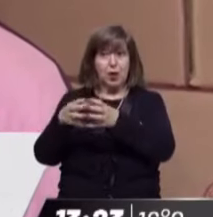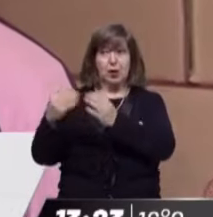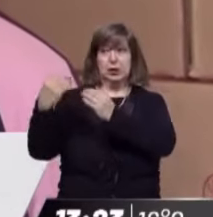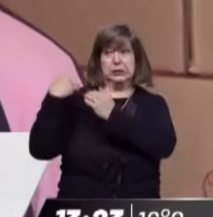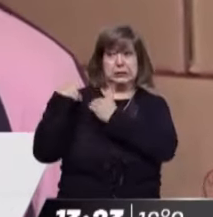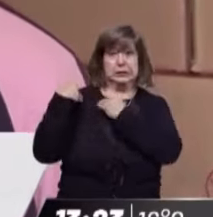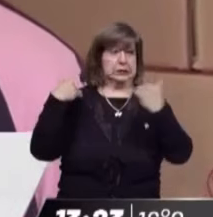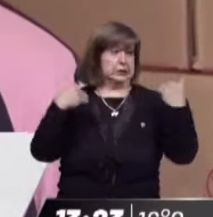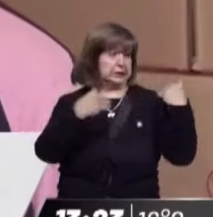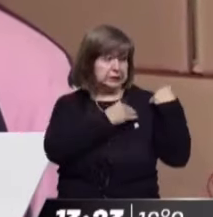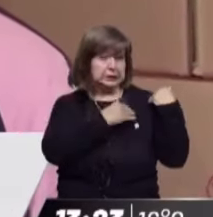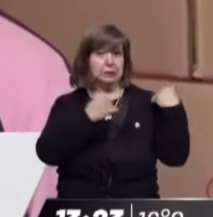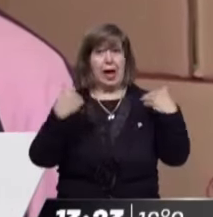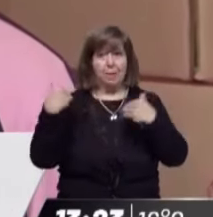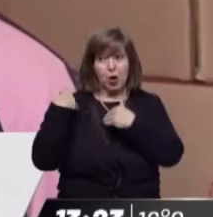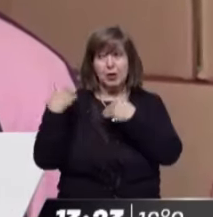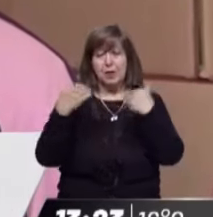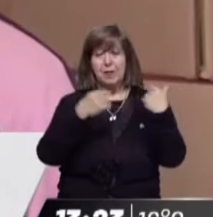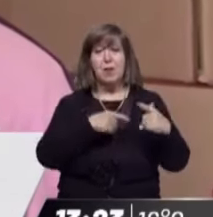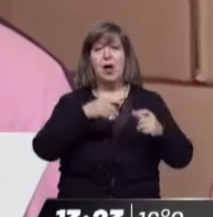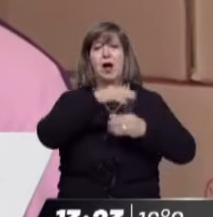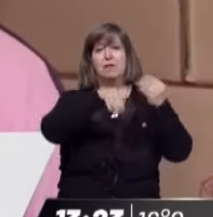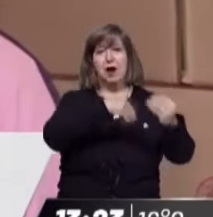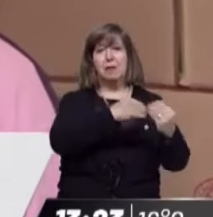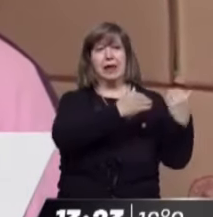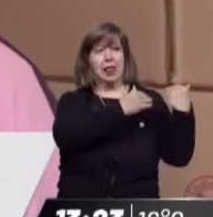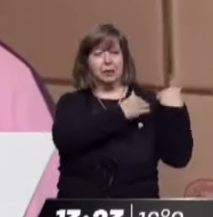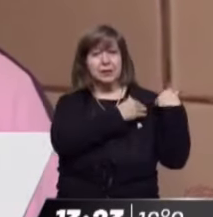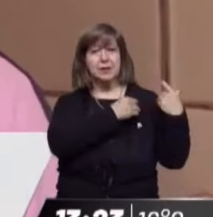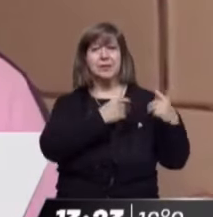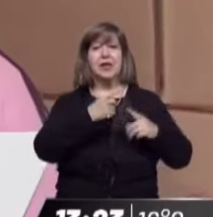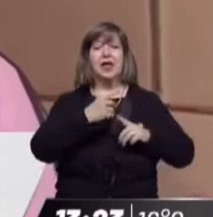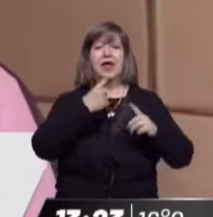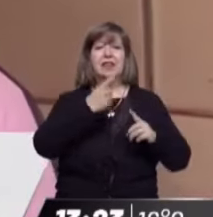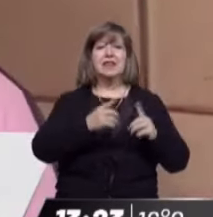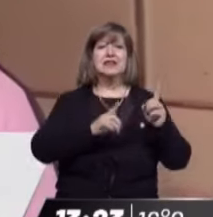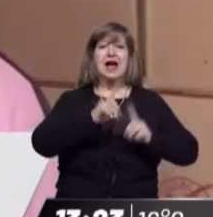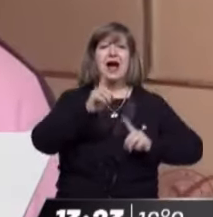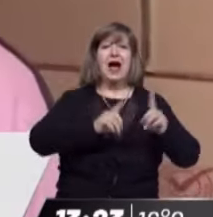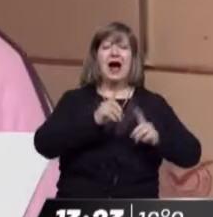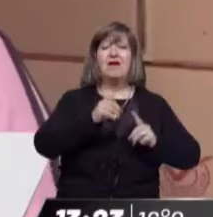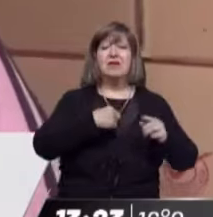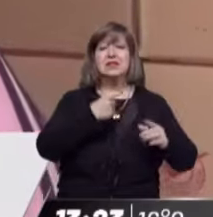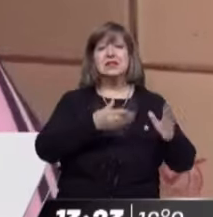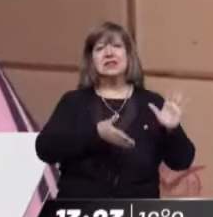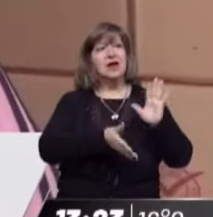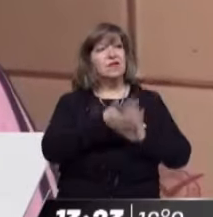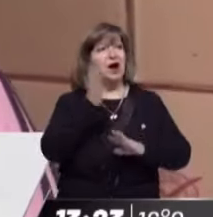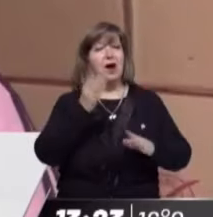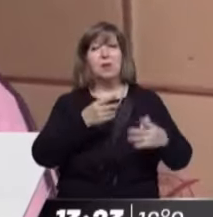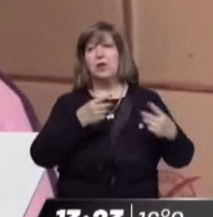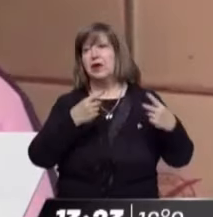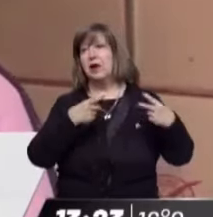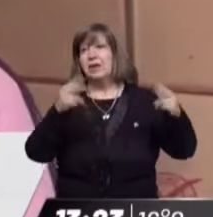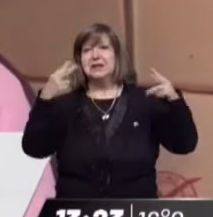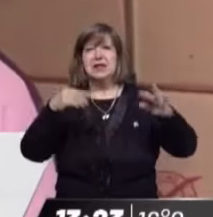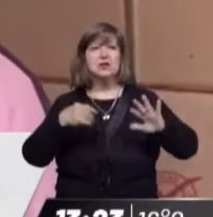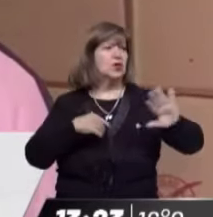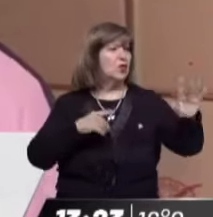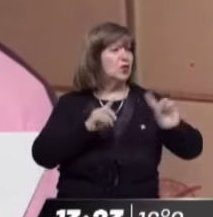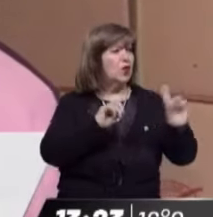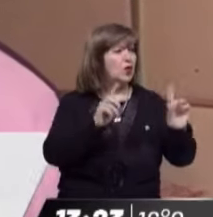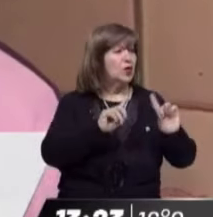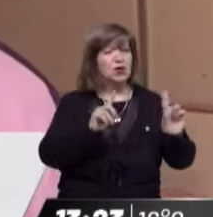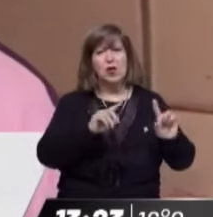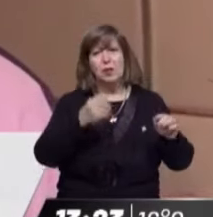familia que me aguanta permanente que me dice por ahí gavi salgamos y le digo no no puedo porque de repente viene alguien y trae algo y